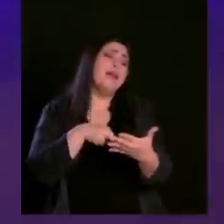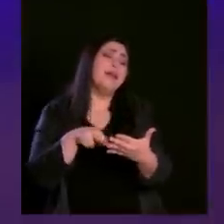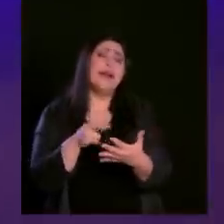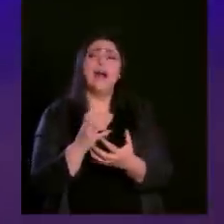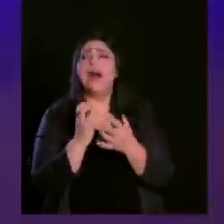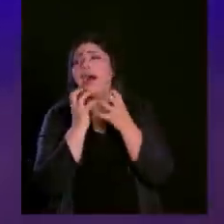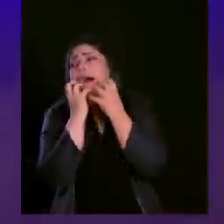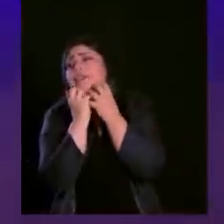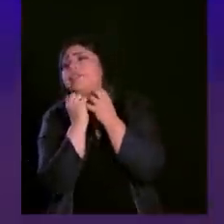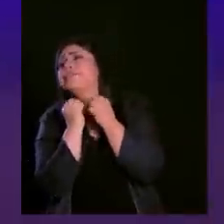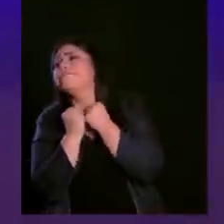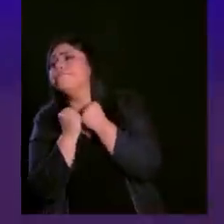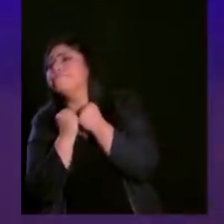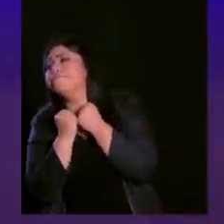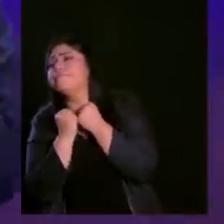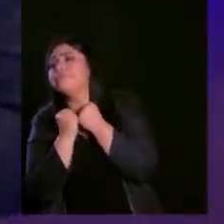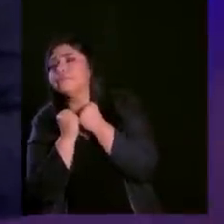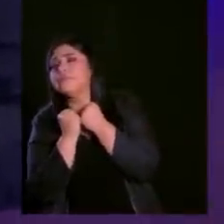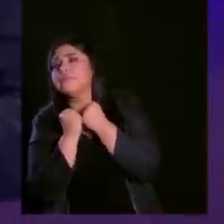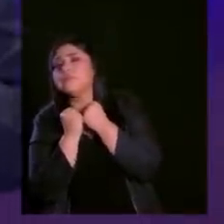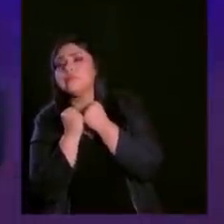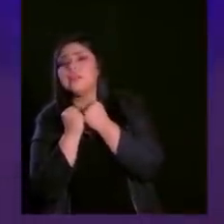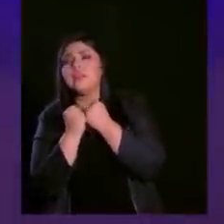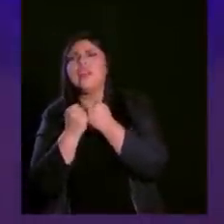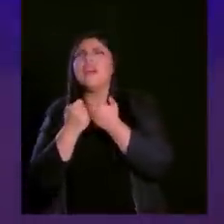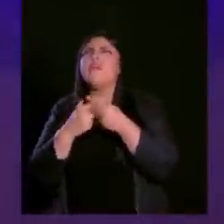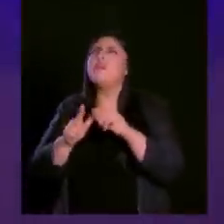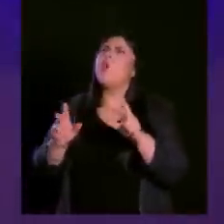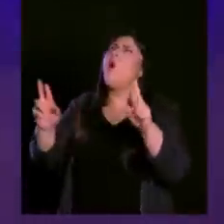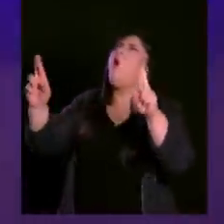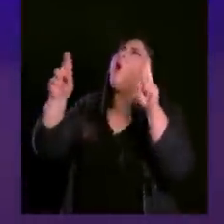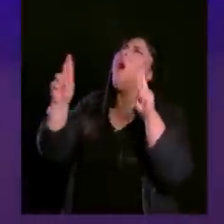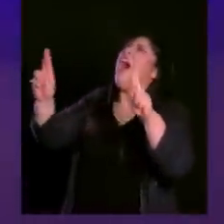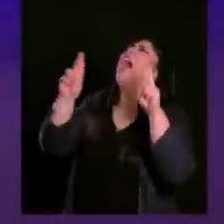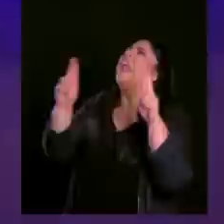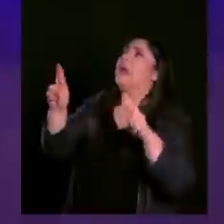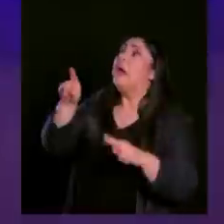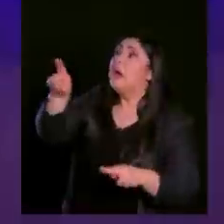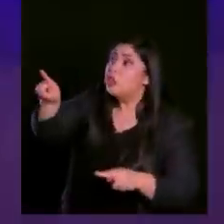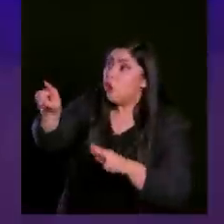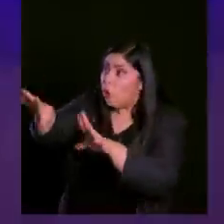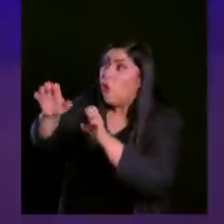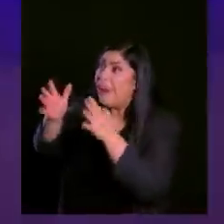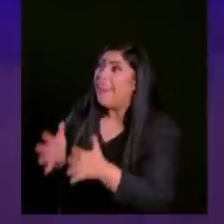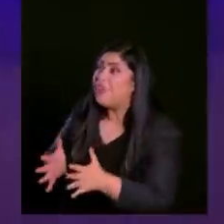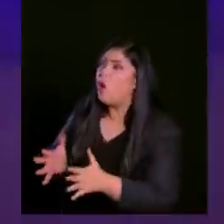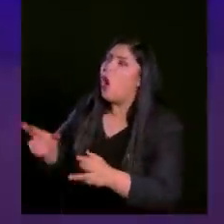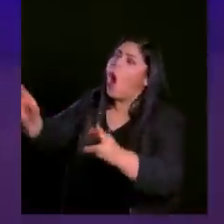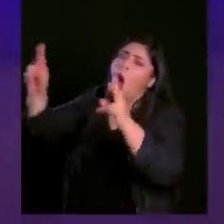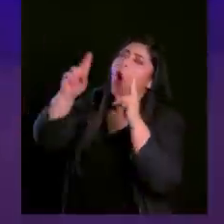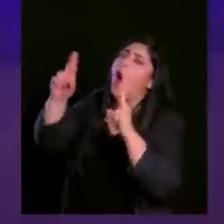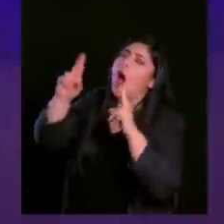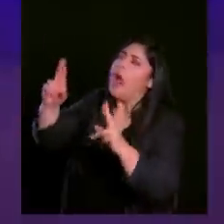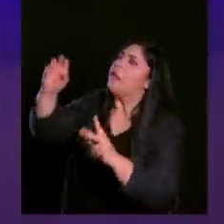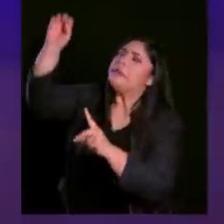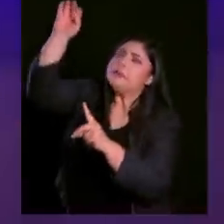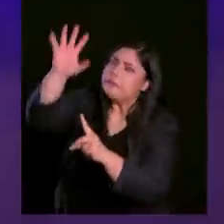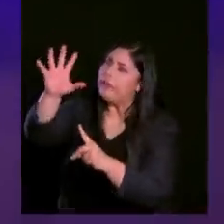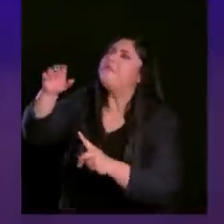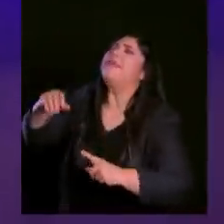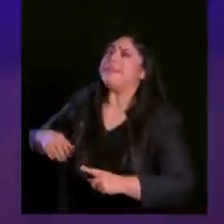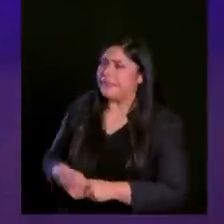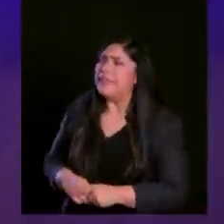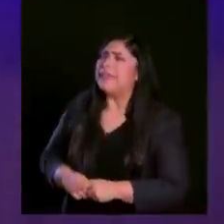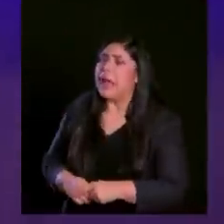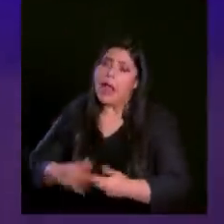Pero qué bendición le va a servir a ladrón ojalá te sirva y uno grita ojalá te sirva y ojalá te aparezca el